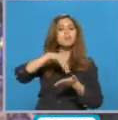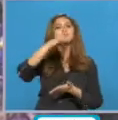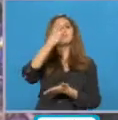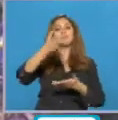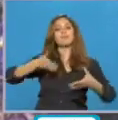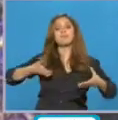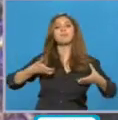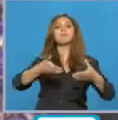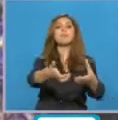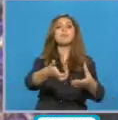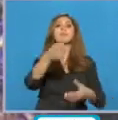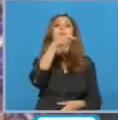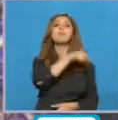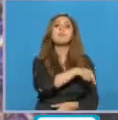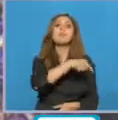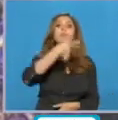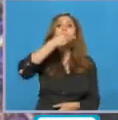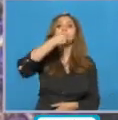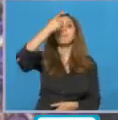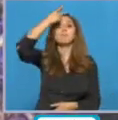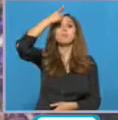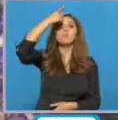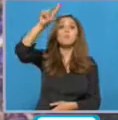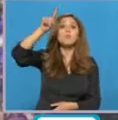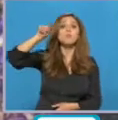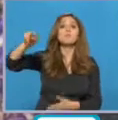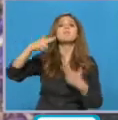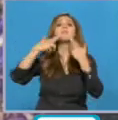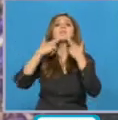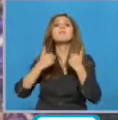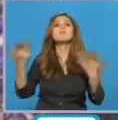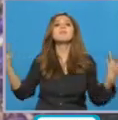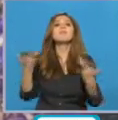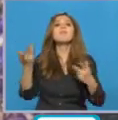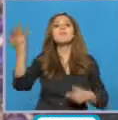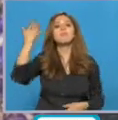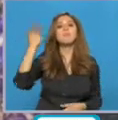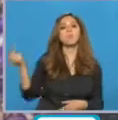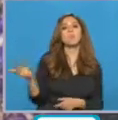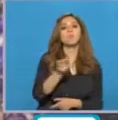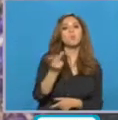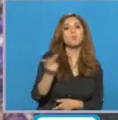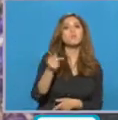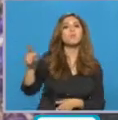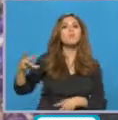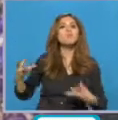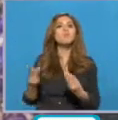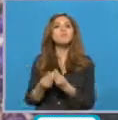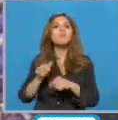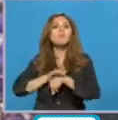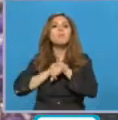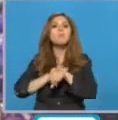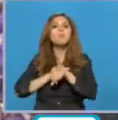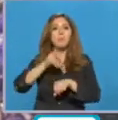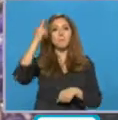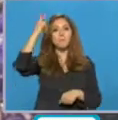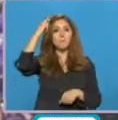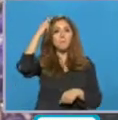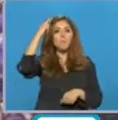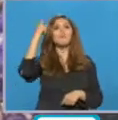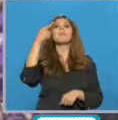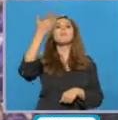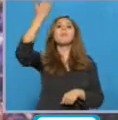con este personaje del dueño de esta hacienda pulquera, y era muy cuate de Porfirio Díaz, lo que le daba acceso a esta sociedad